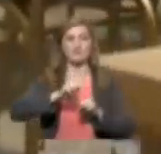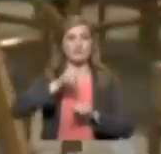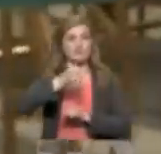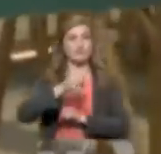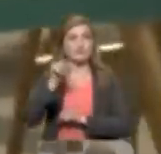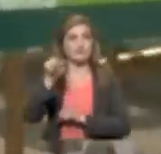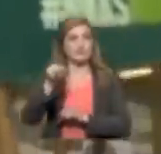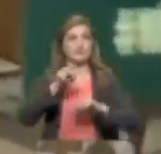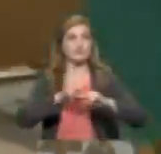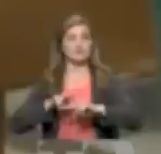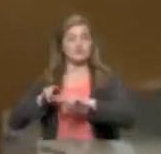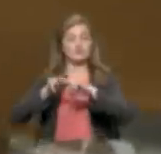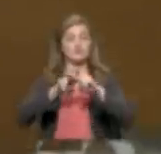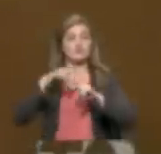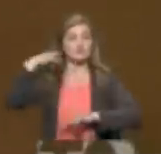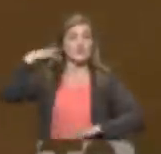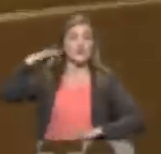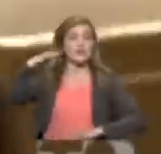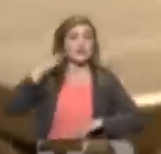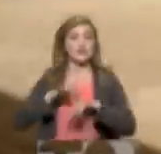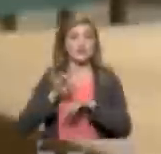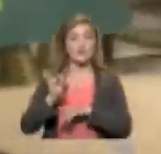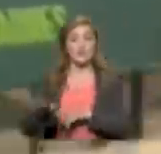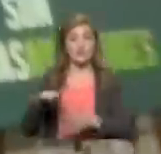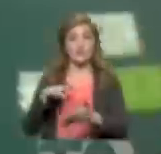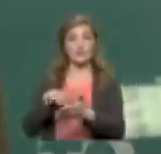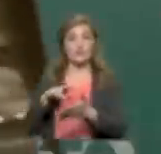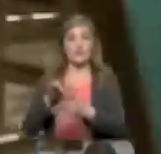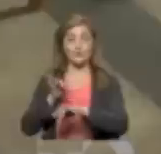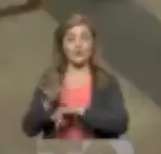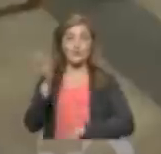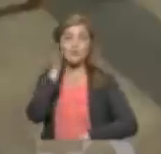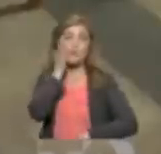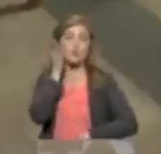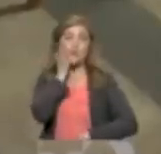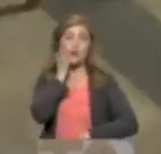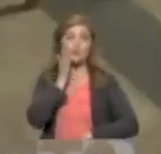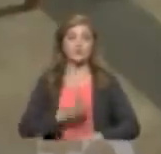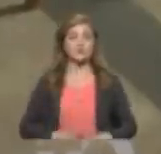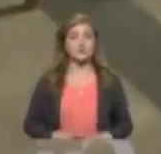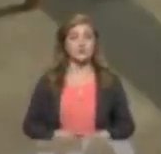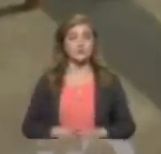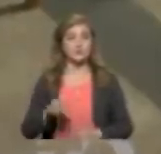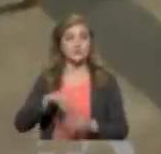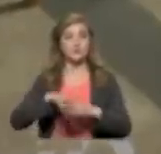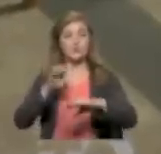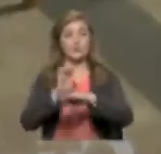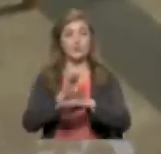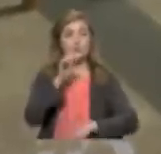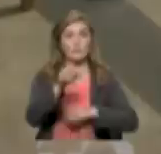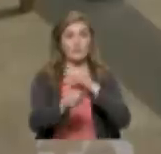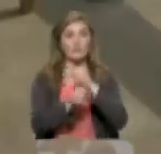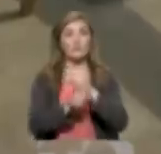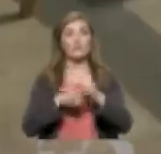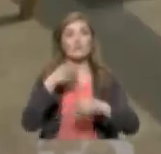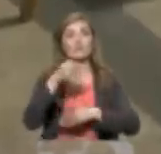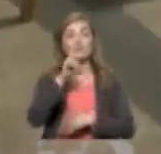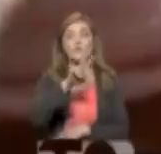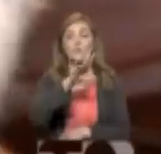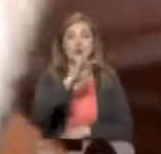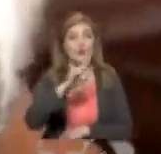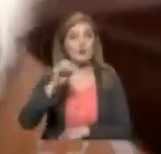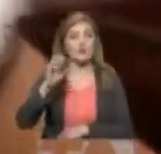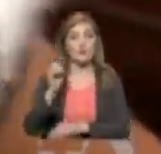representan a las niñas que han tenido que dejar sus estudios para ser madres en ecuador' anualmente 2700